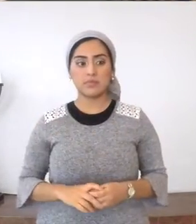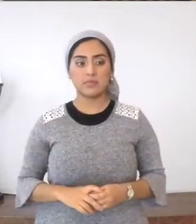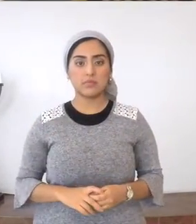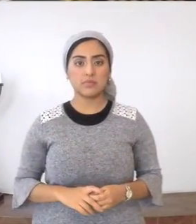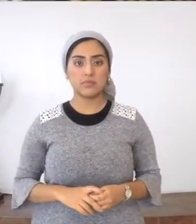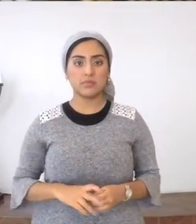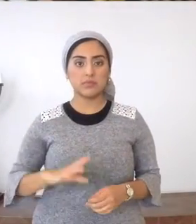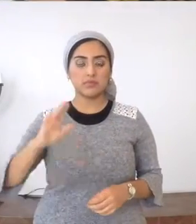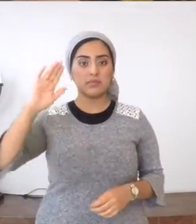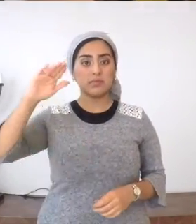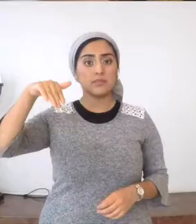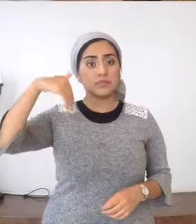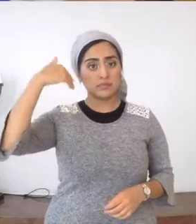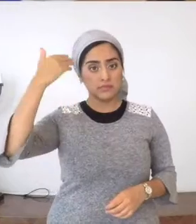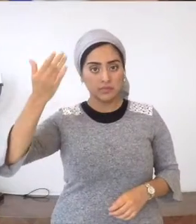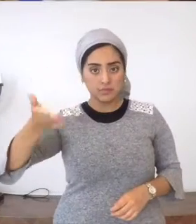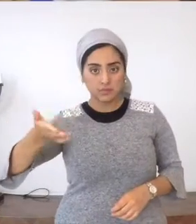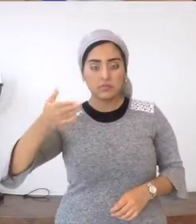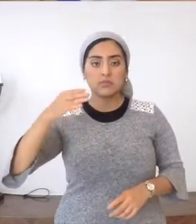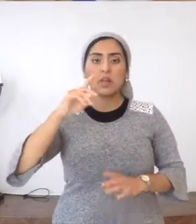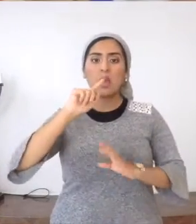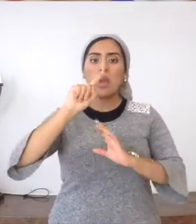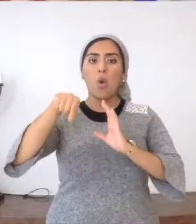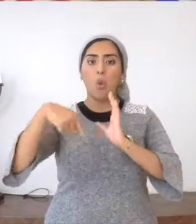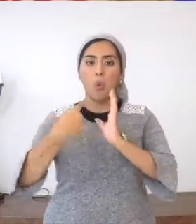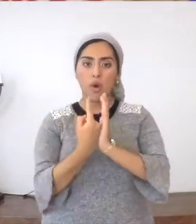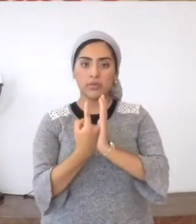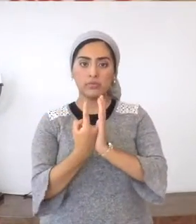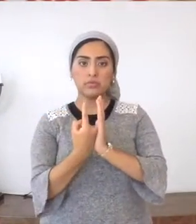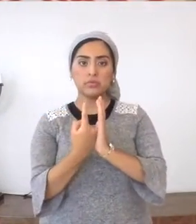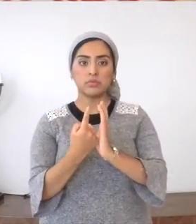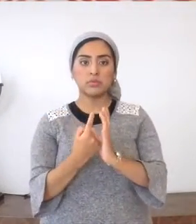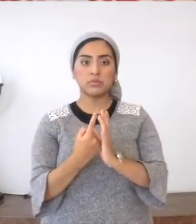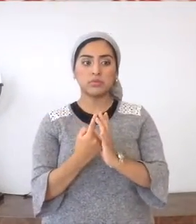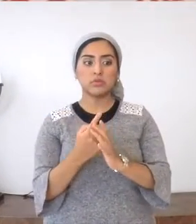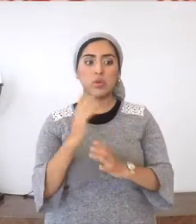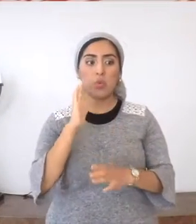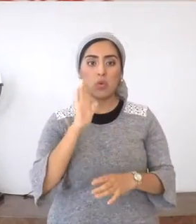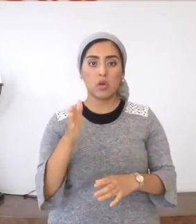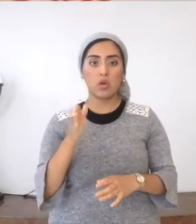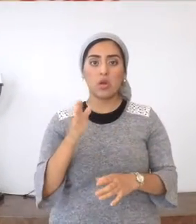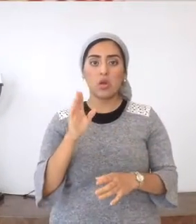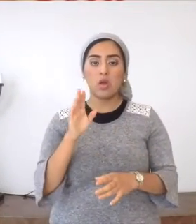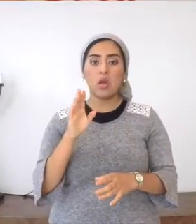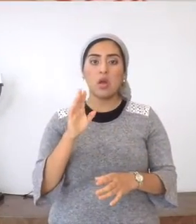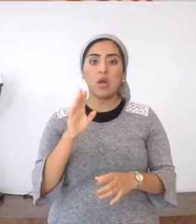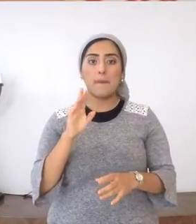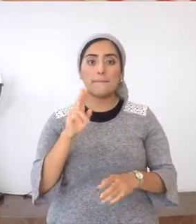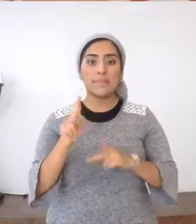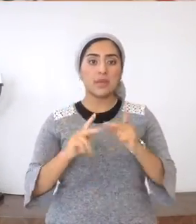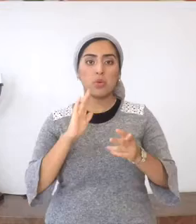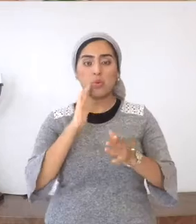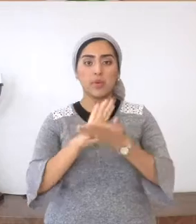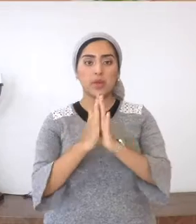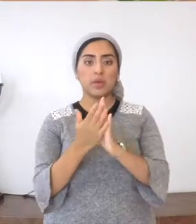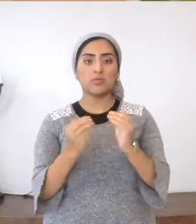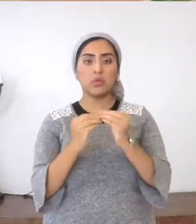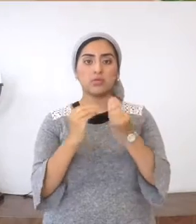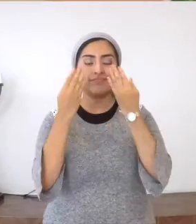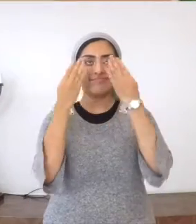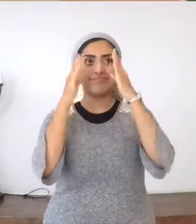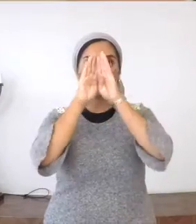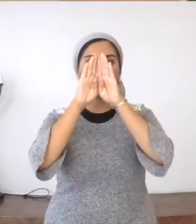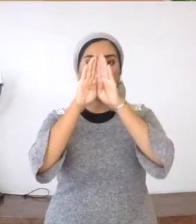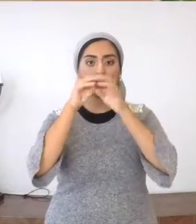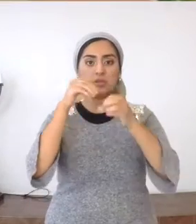Bendito Es el Abacadus Entonces En las próximas Horas Va a caer Va a caer